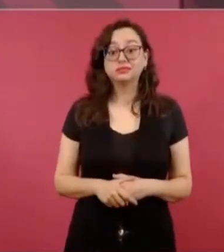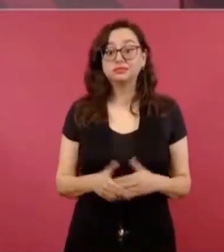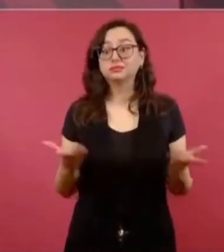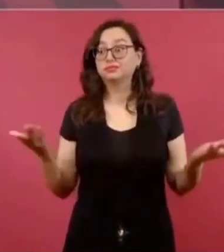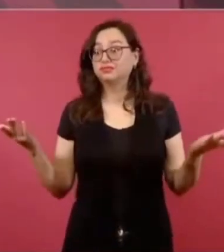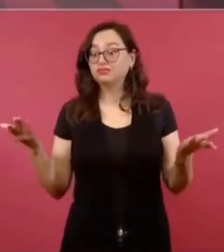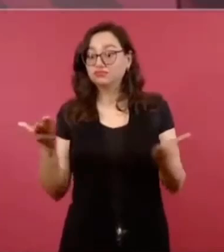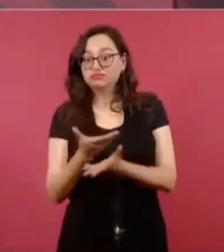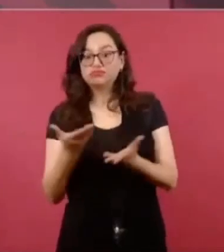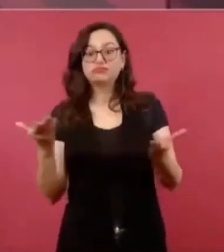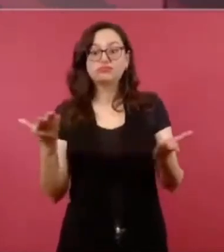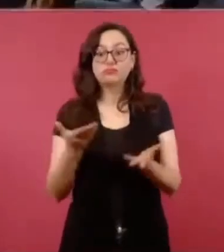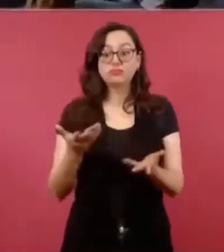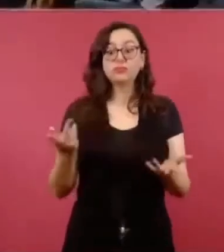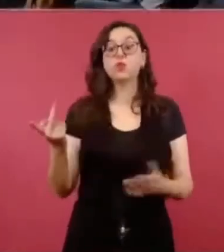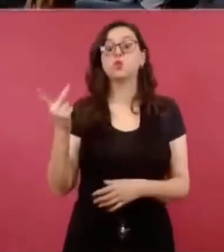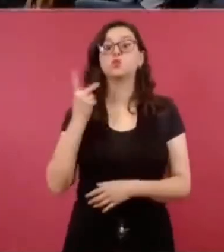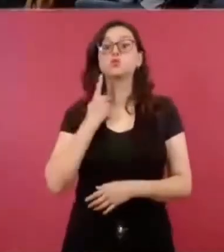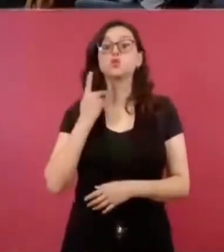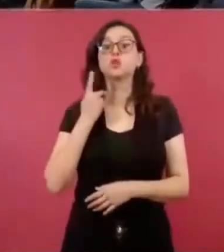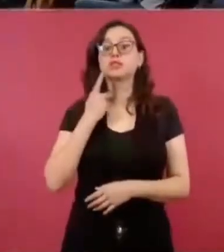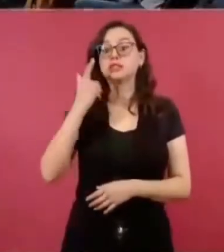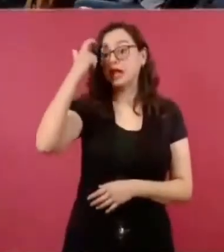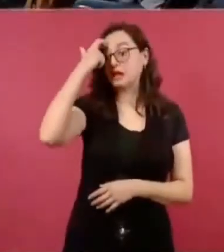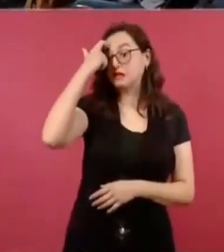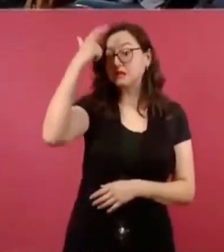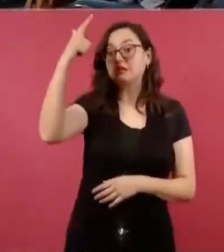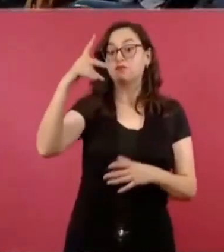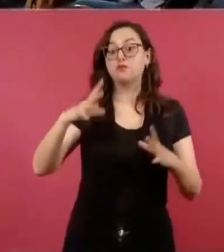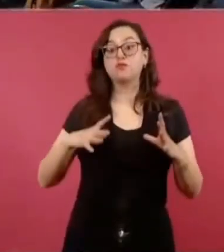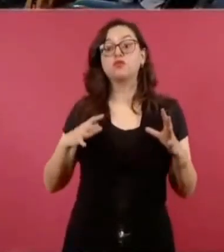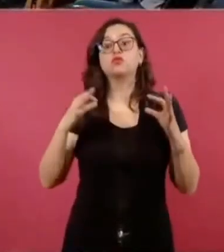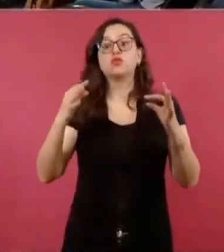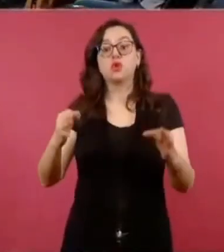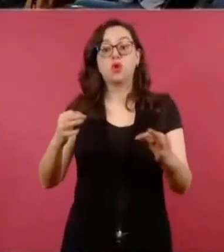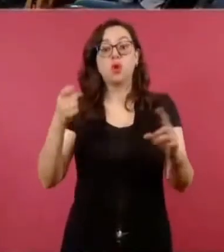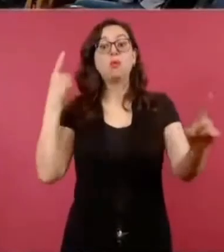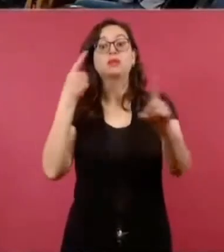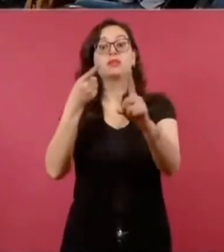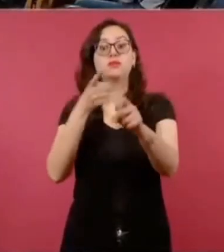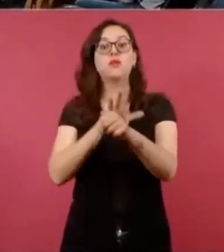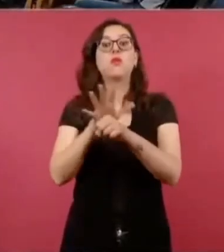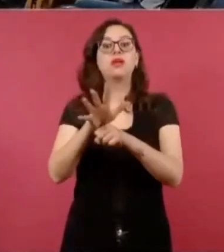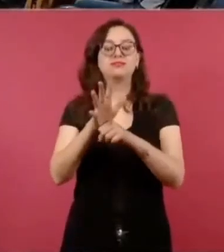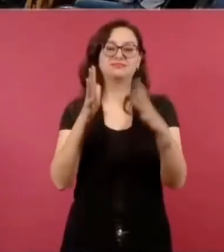Y no olvidar que la política se inventó precisamente para evitar la guerra.